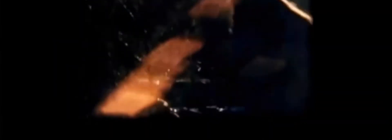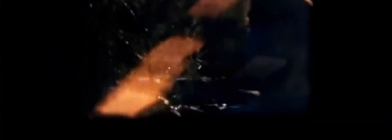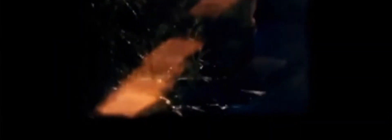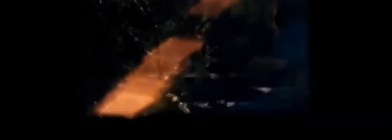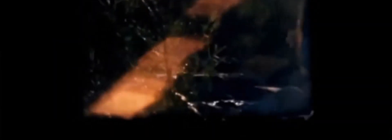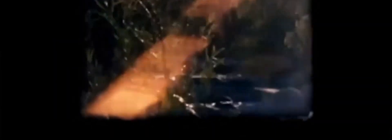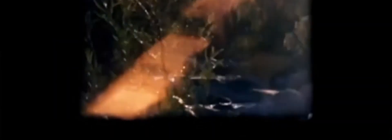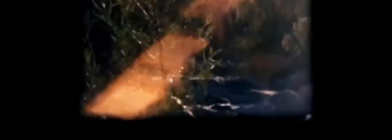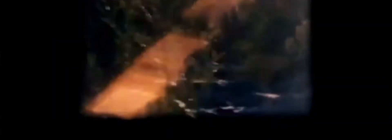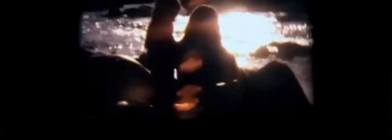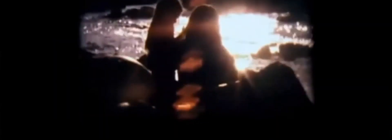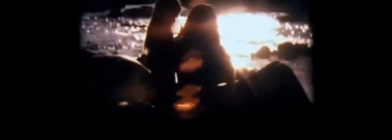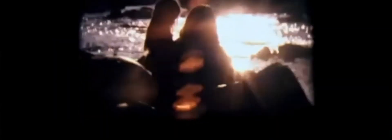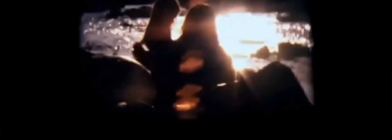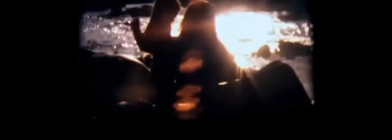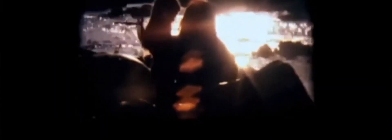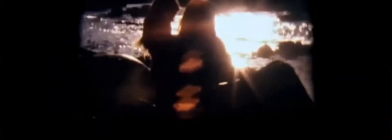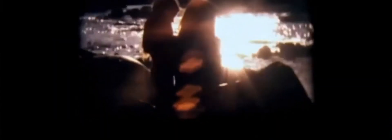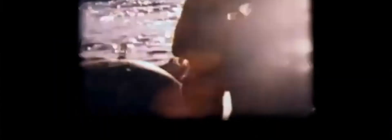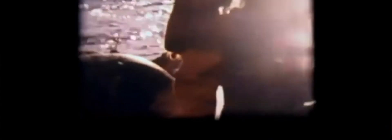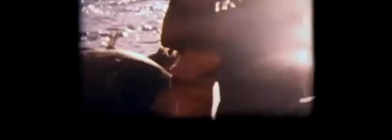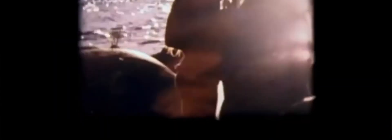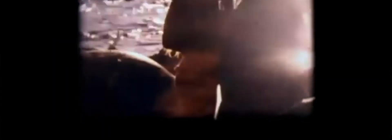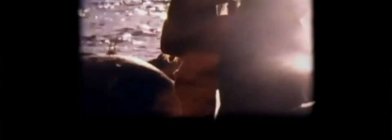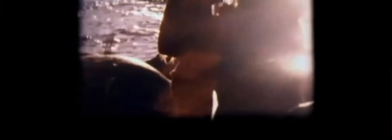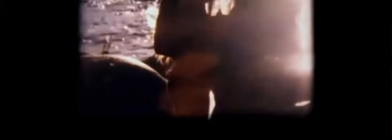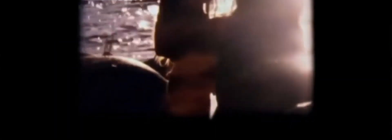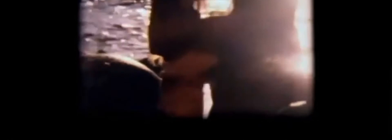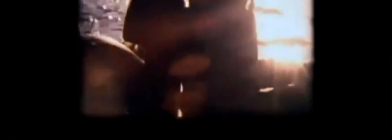la luz acentúa su color de pelo y se veía muy claro